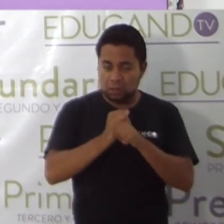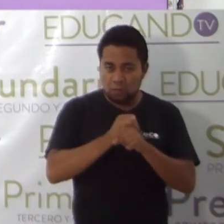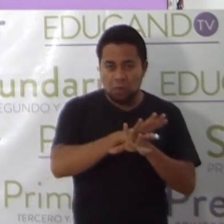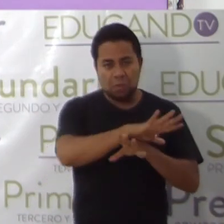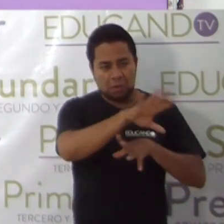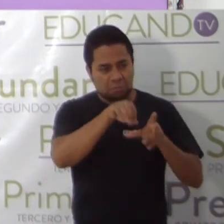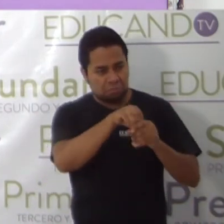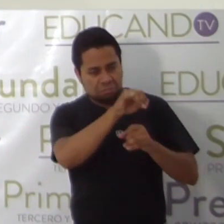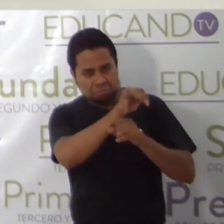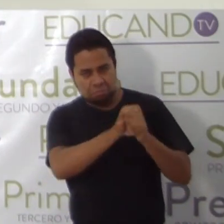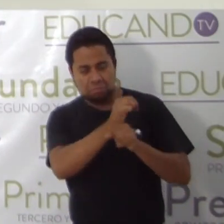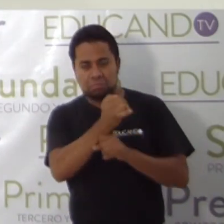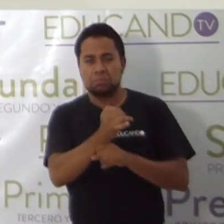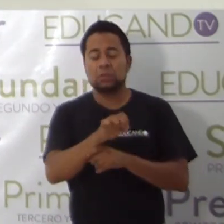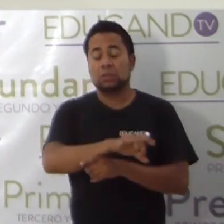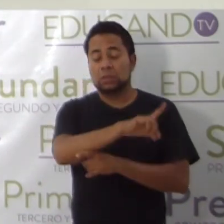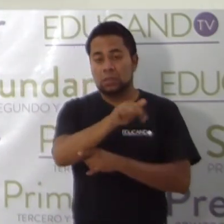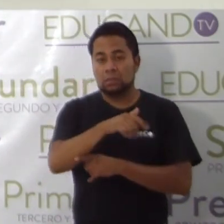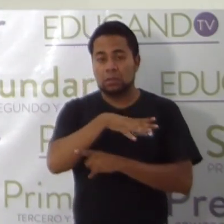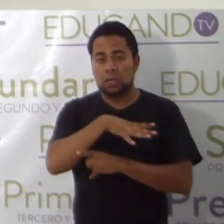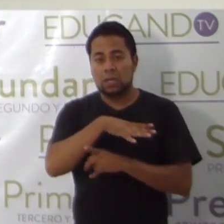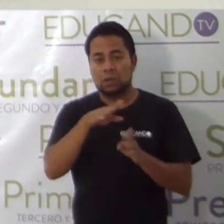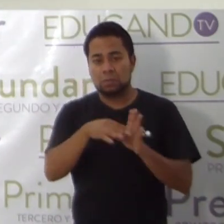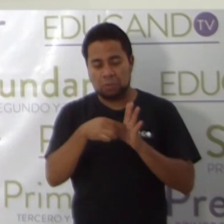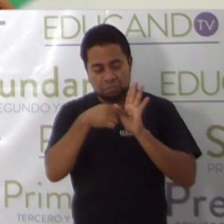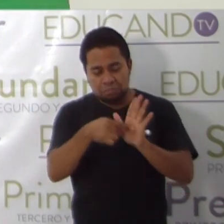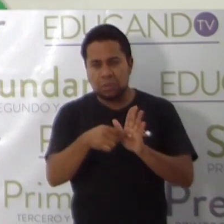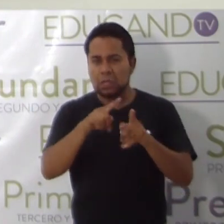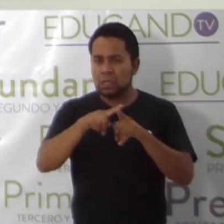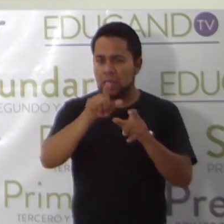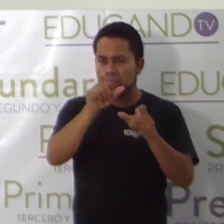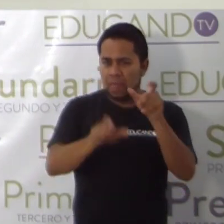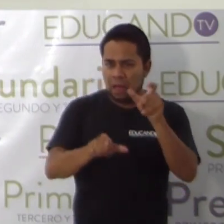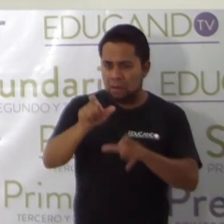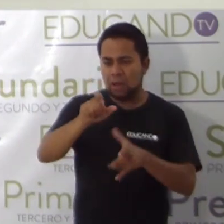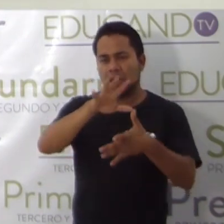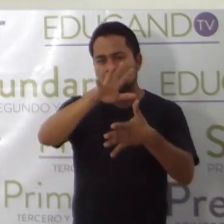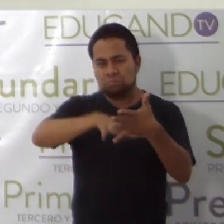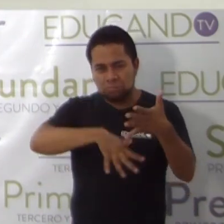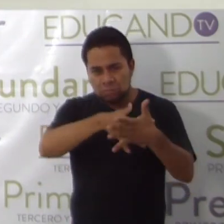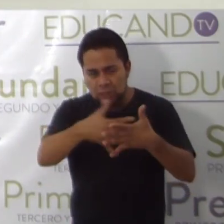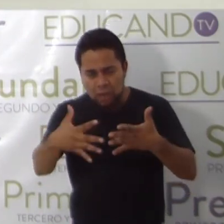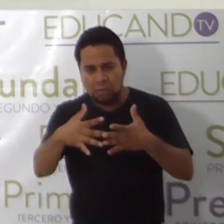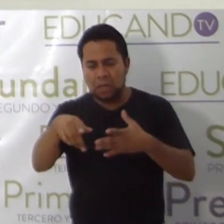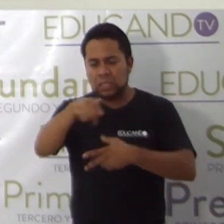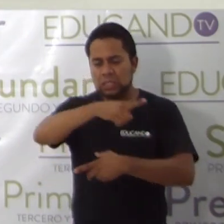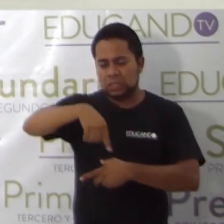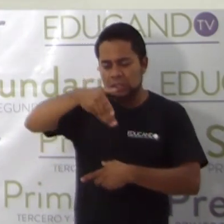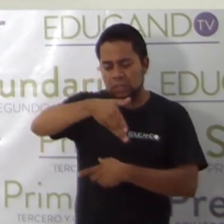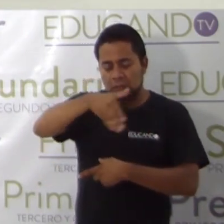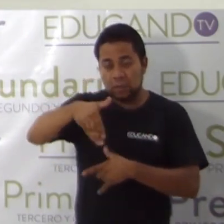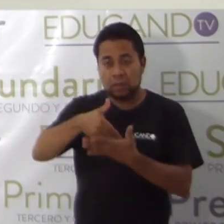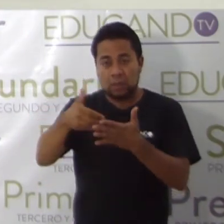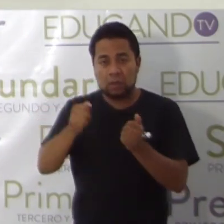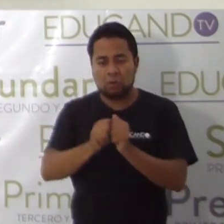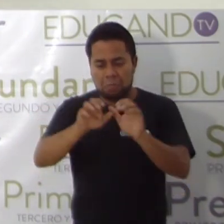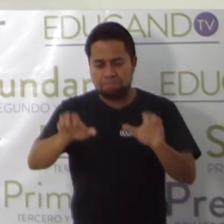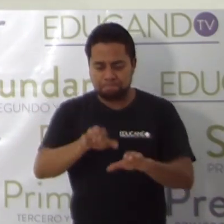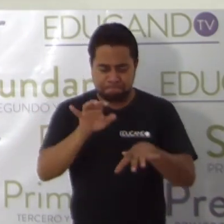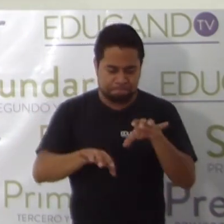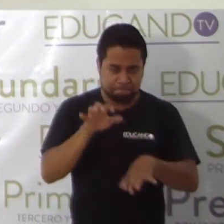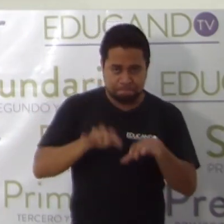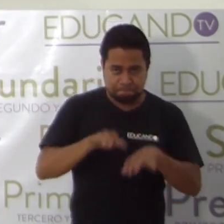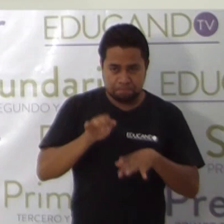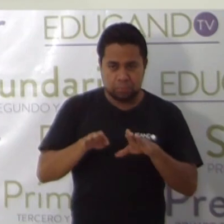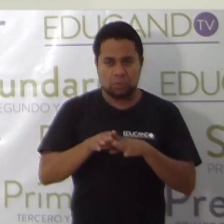información y luego la presenta en tablas o no. Ahora se hace todo a través de computadoras, ahora todos